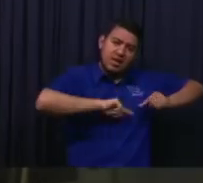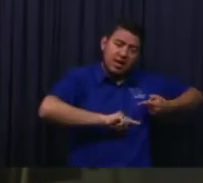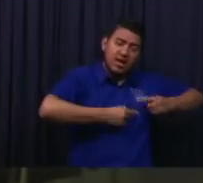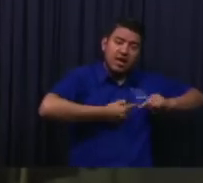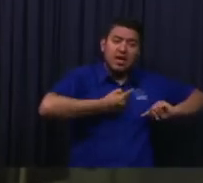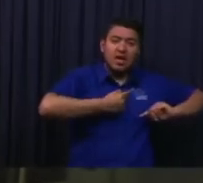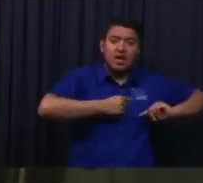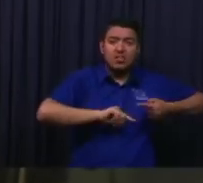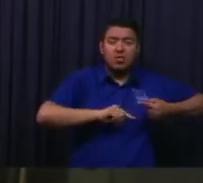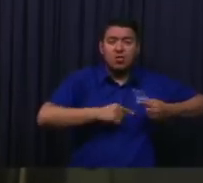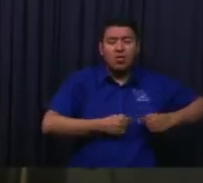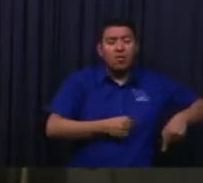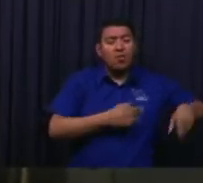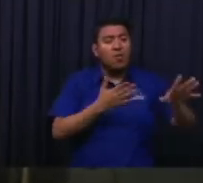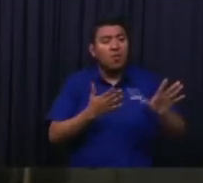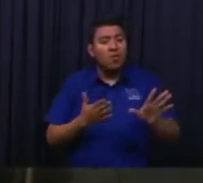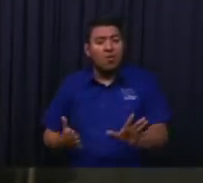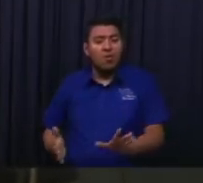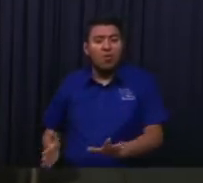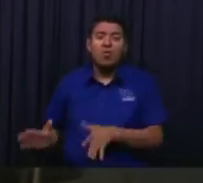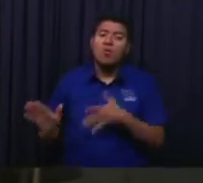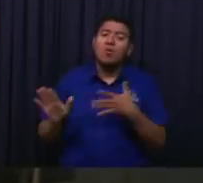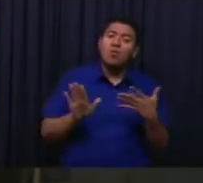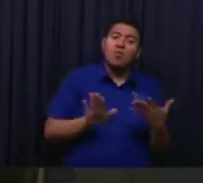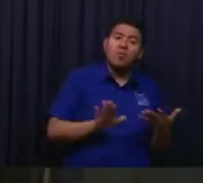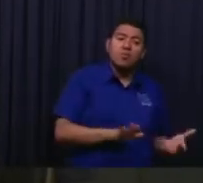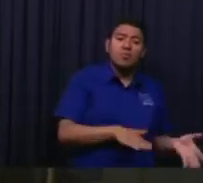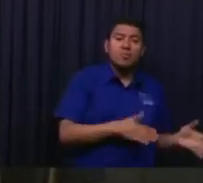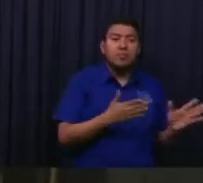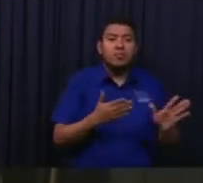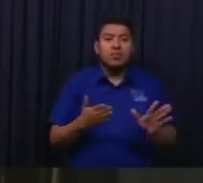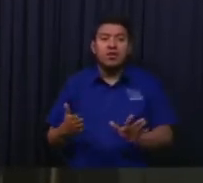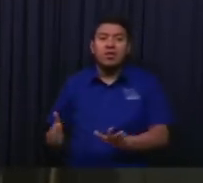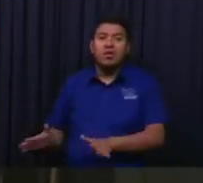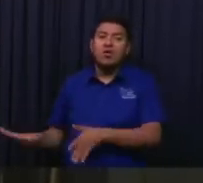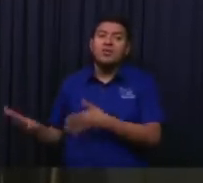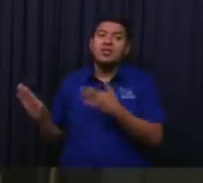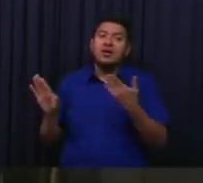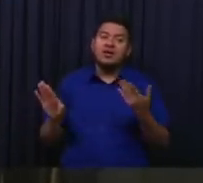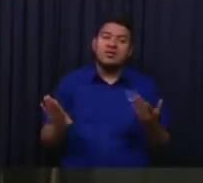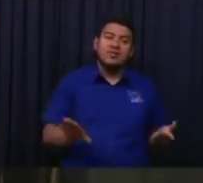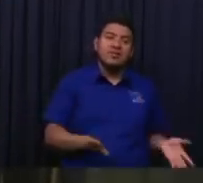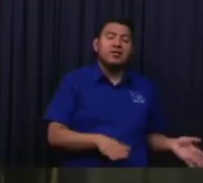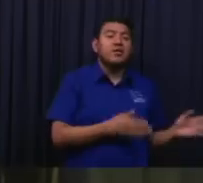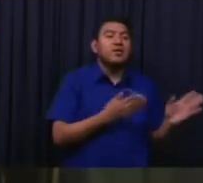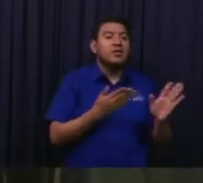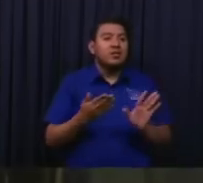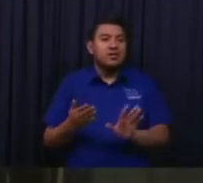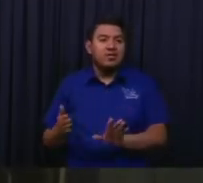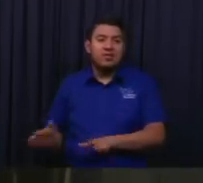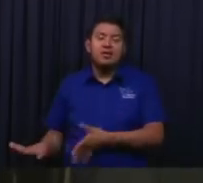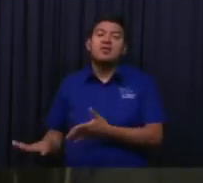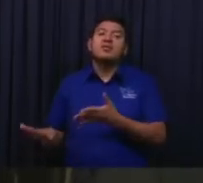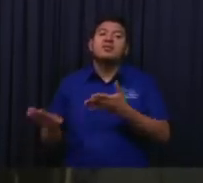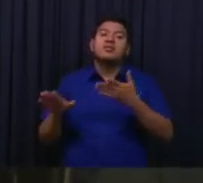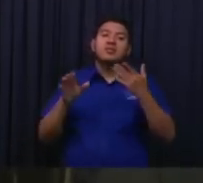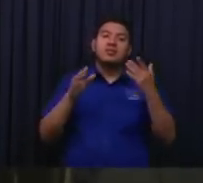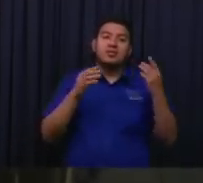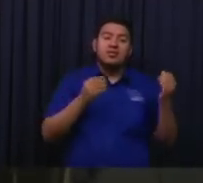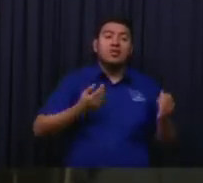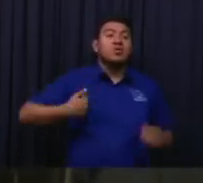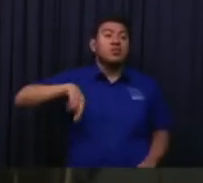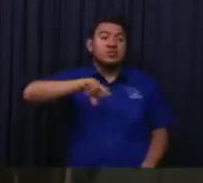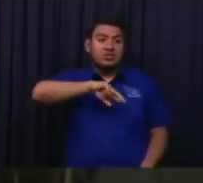Olvidemos el dolor, pues su gozo es nuestra